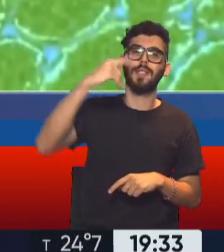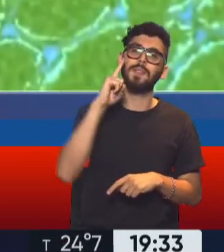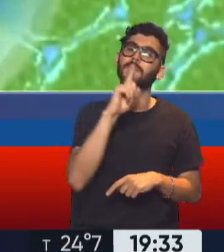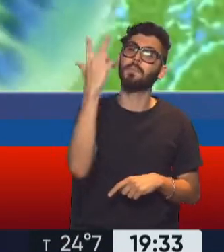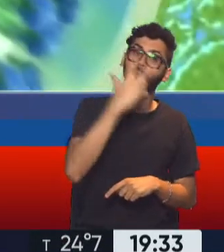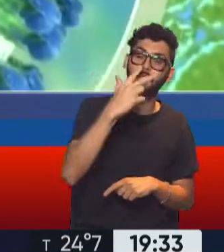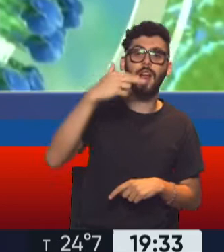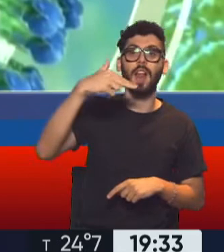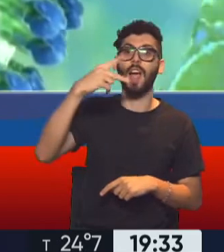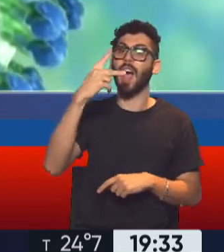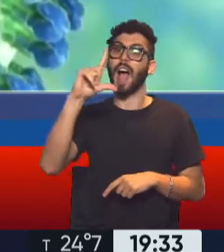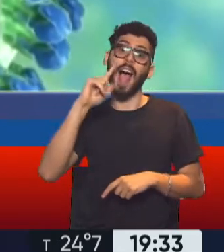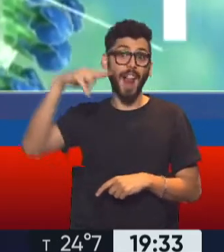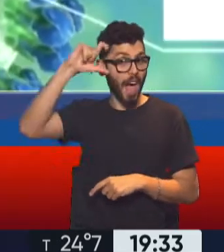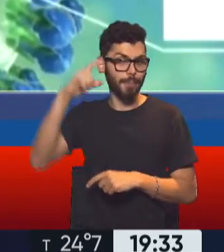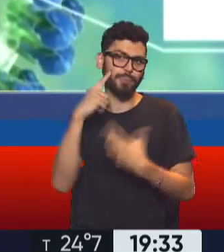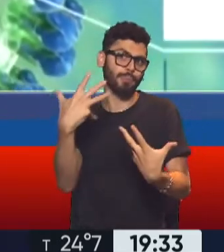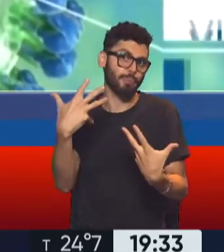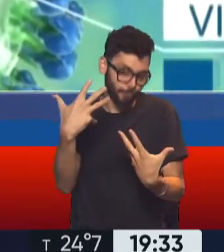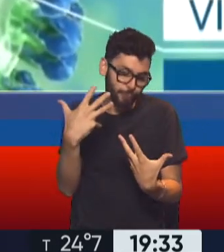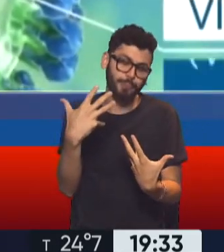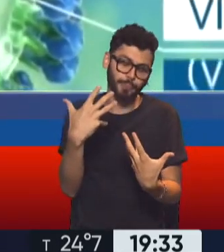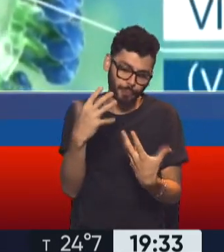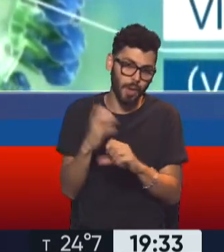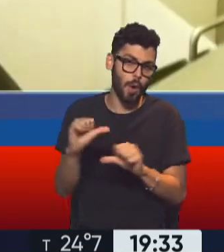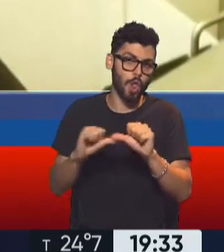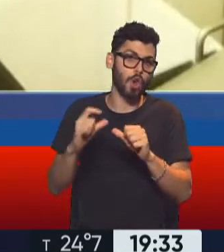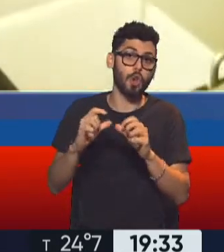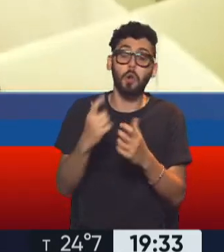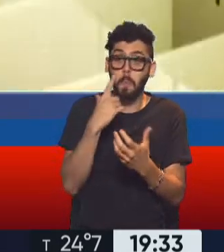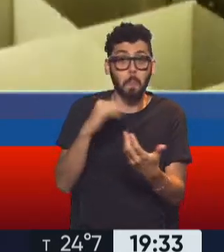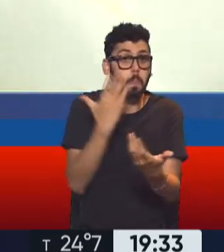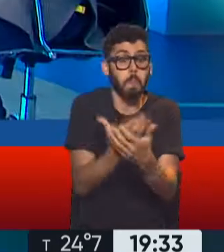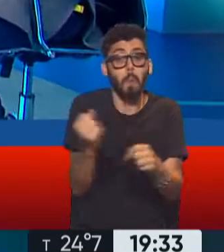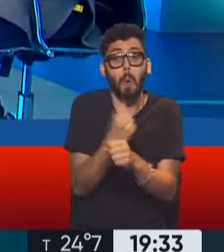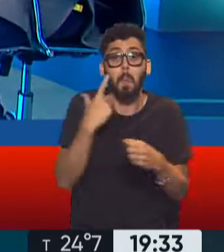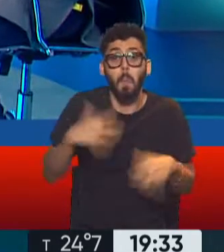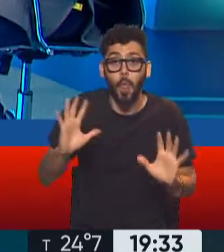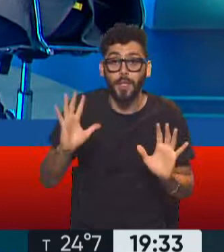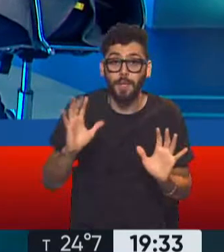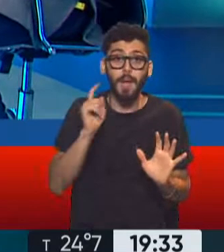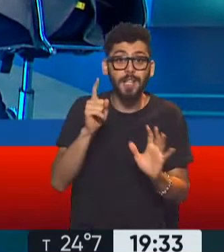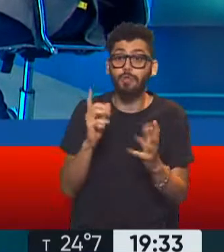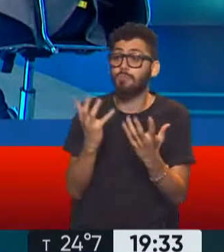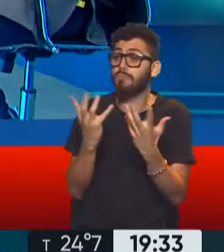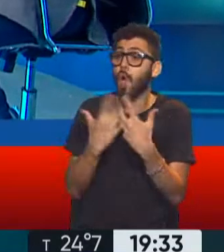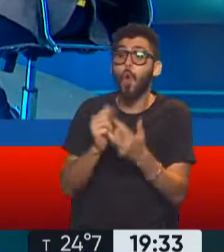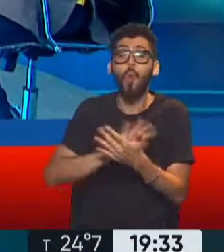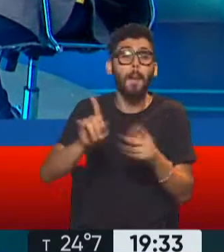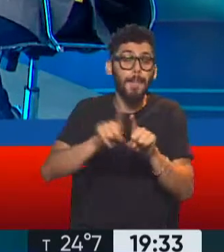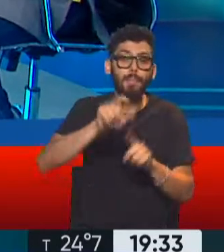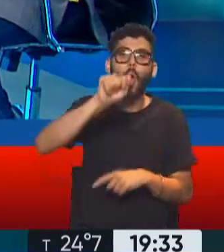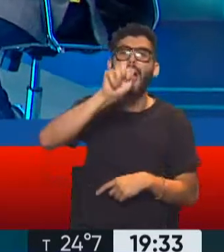Y realmente tienen la posibilidad de presentarlo para su aprobación. Nosotros estamos bien surtidos. Es una plataforma nueva, es como la de ARN